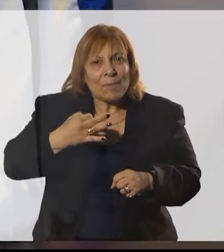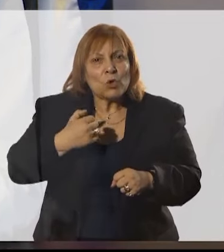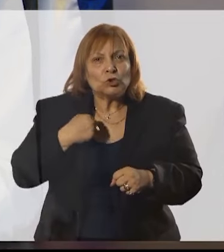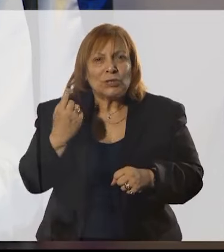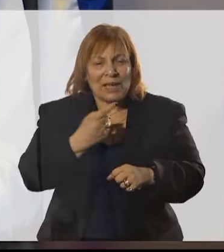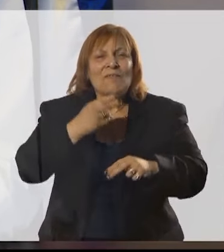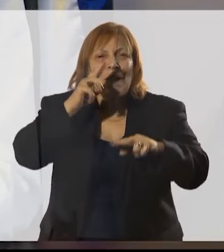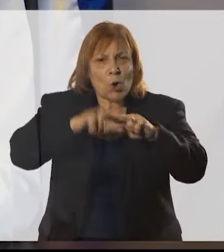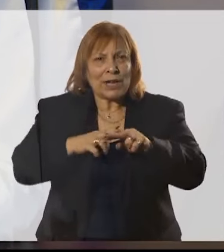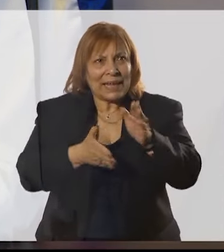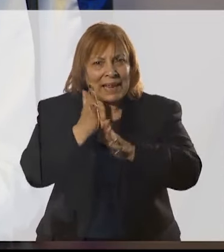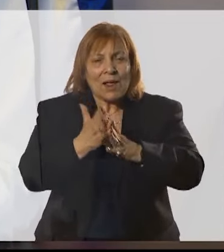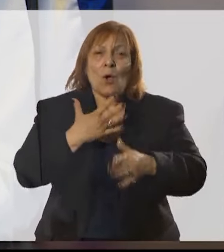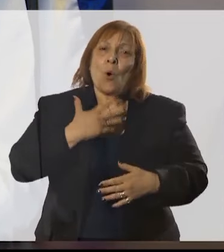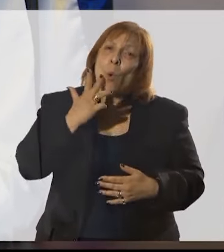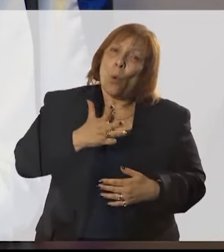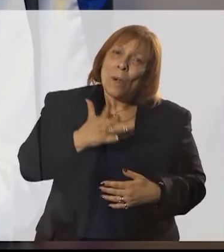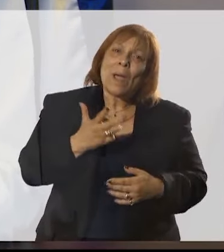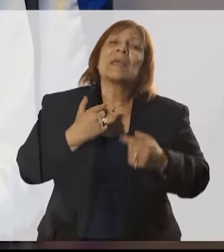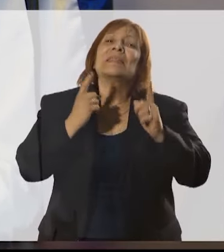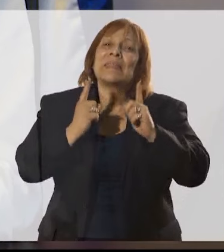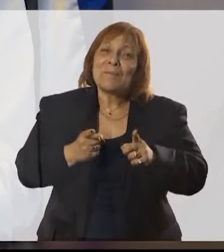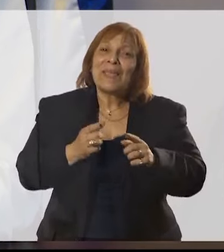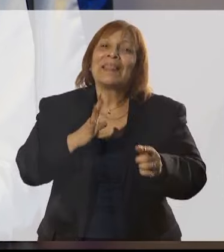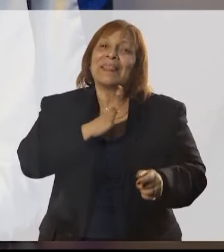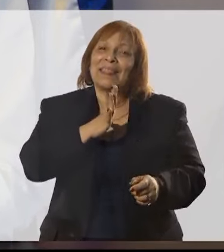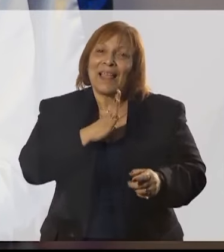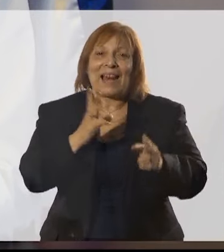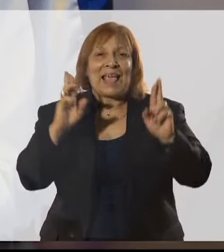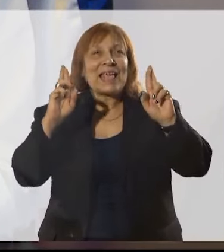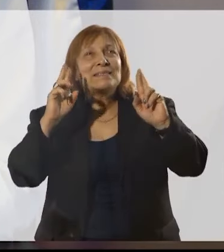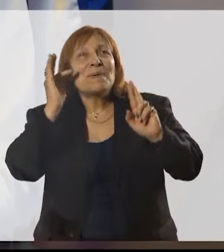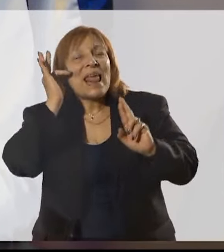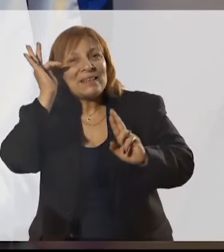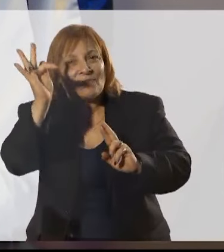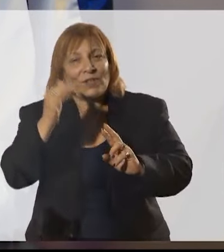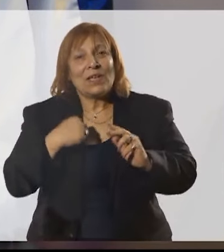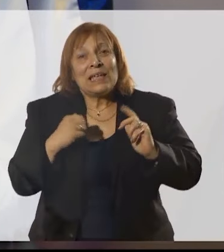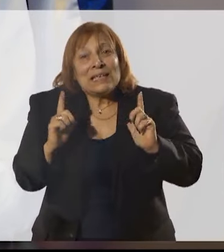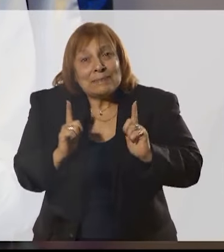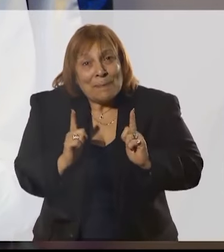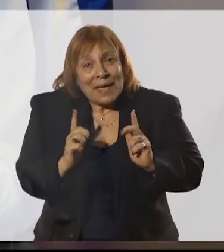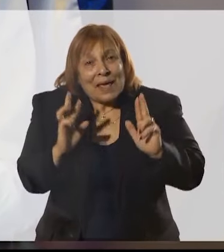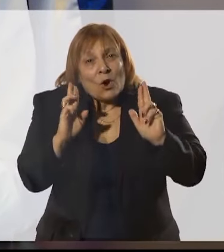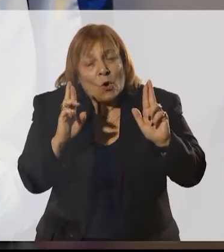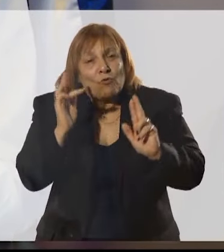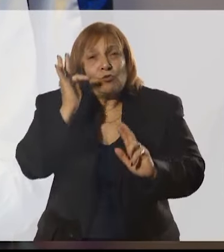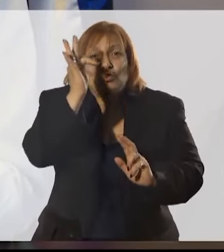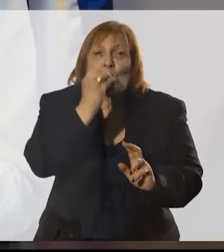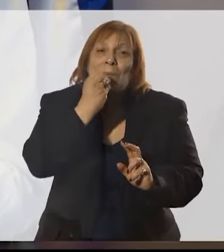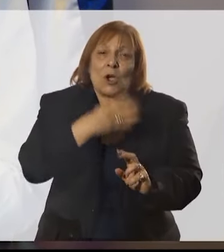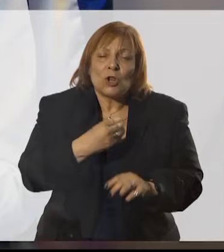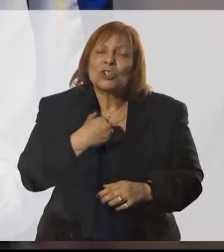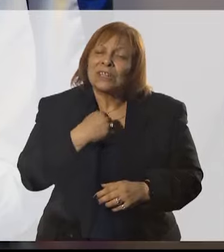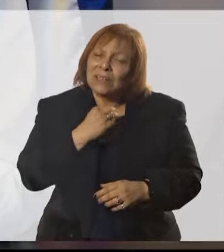conscientes de ser mortales los humanos somos también seres con esperanza esperamos un futuro